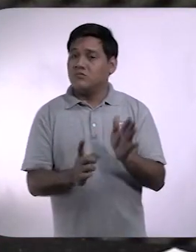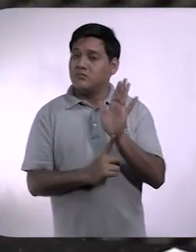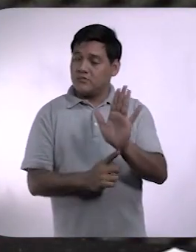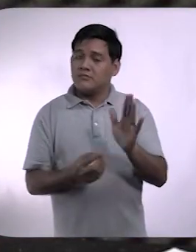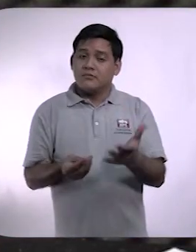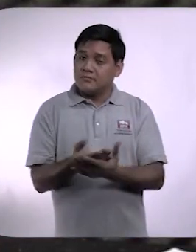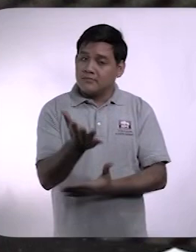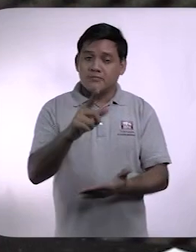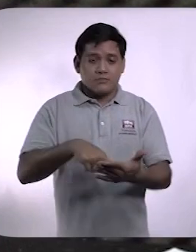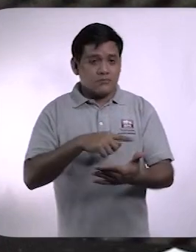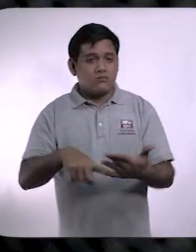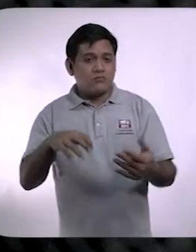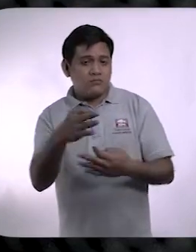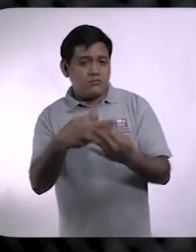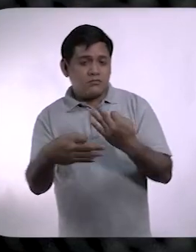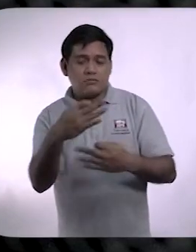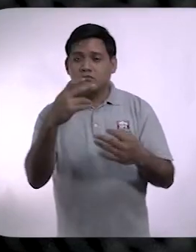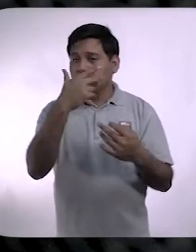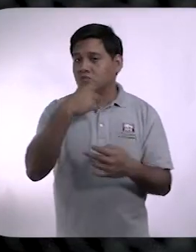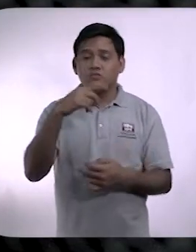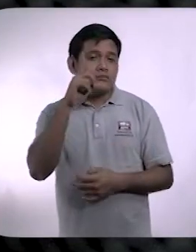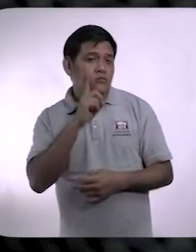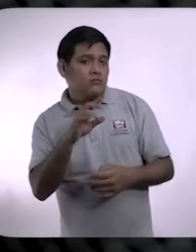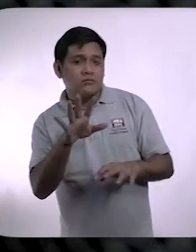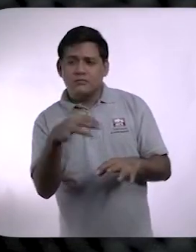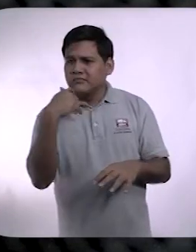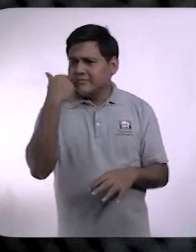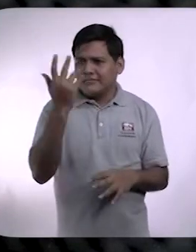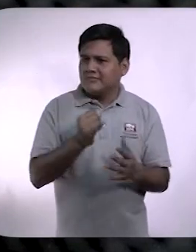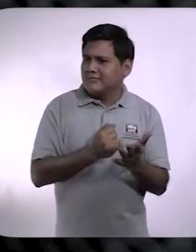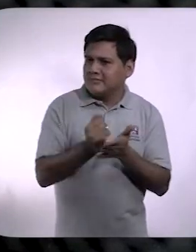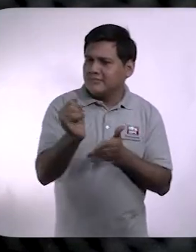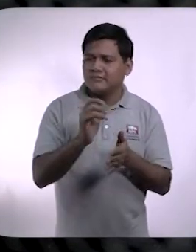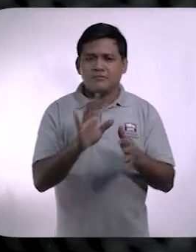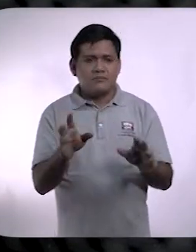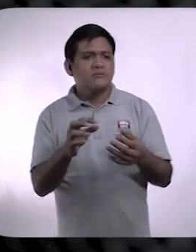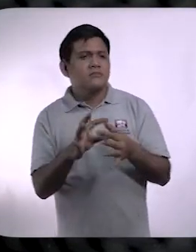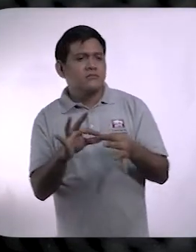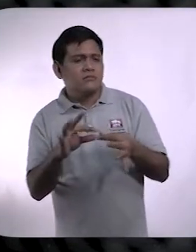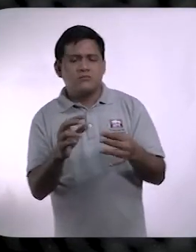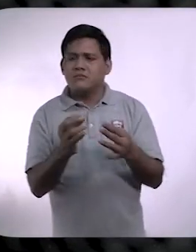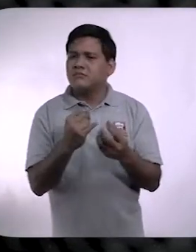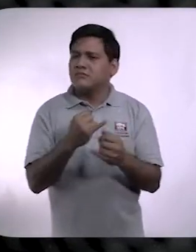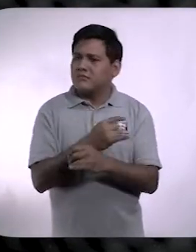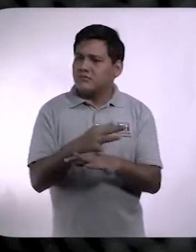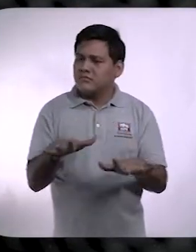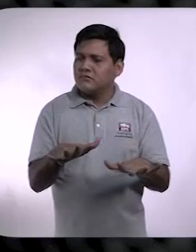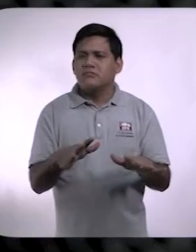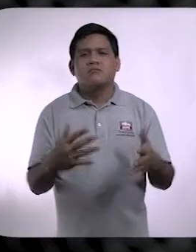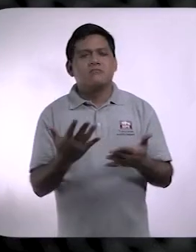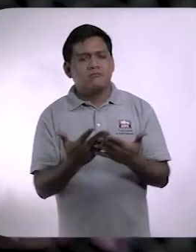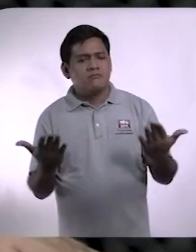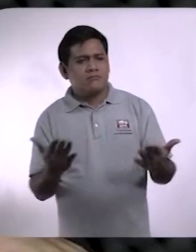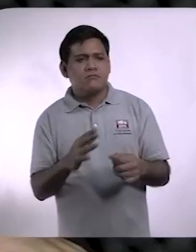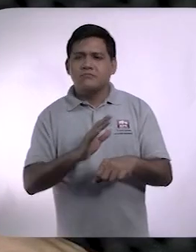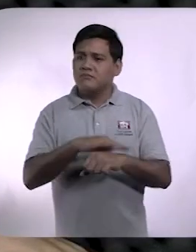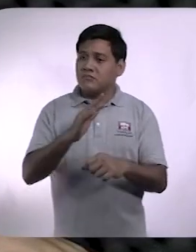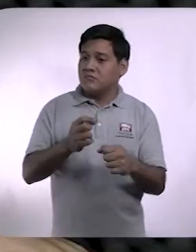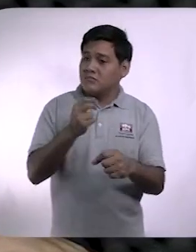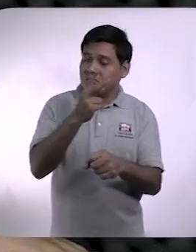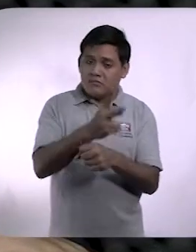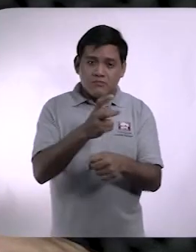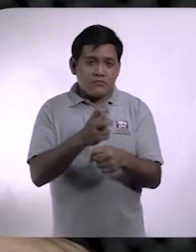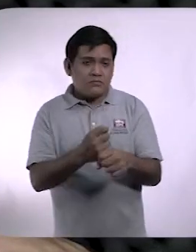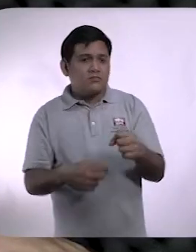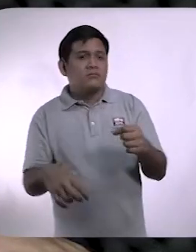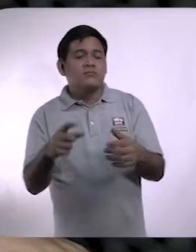a votar por todas y por todos, el que usted quiera, ahí está la información, y bueno, qué más que la invitación de que este